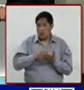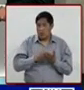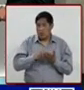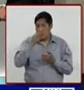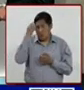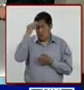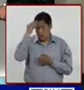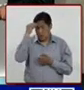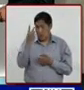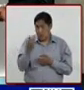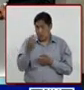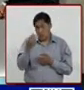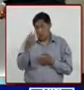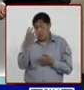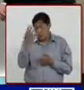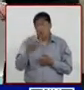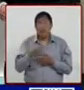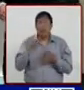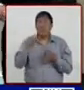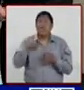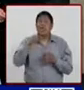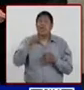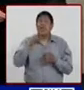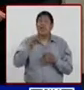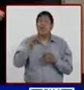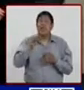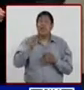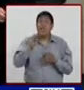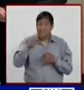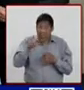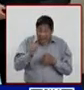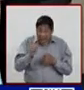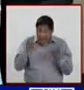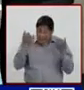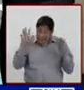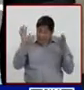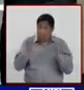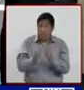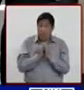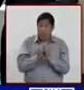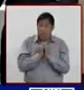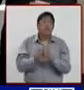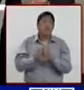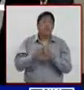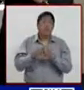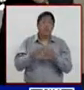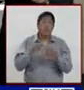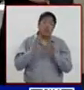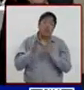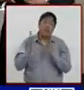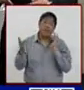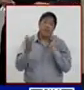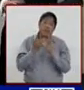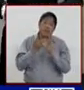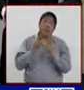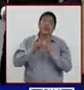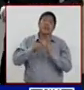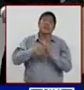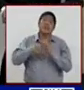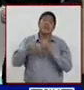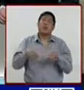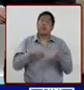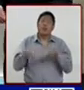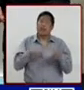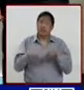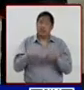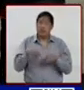estos malentretenidos. Correcto. Graciela Rec está en la Fuerza Especial de Lucha contra el Crimen y nos va a dar detalles de qué es lo que ha pasado después del accionar que ha